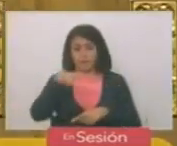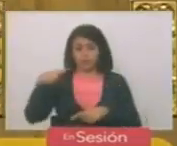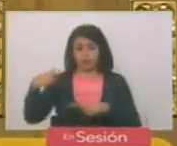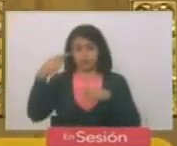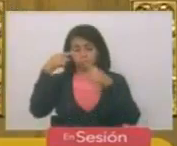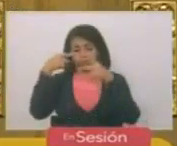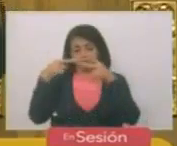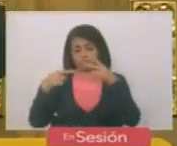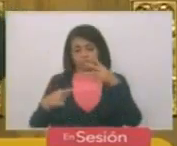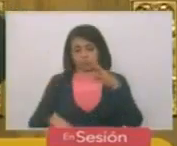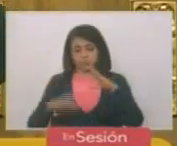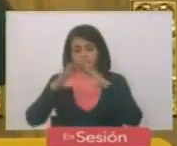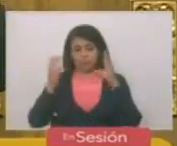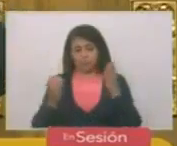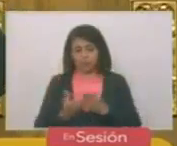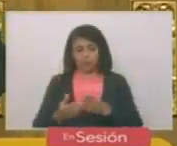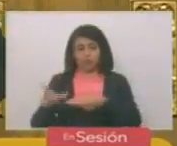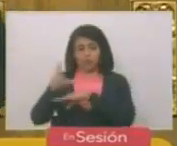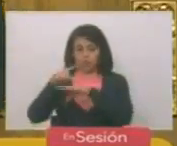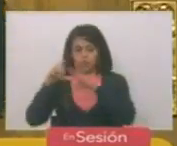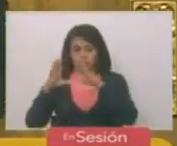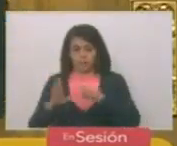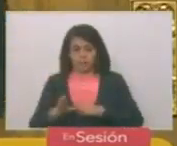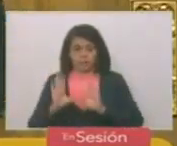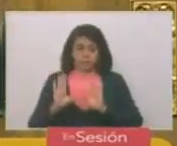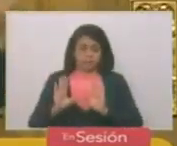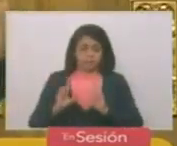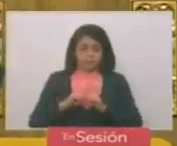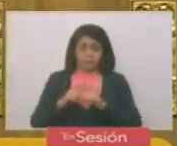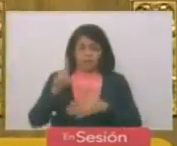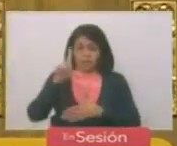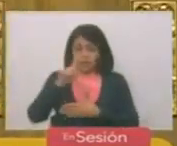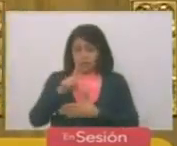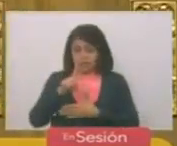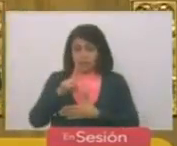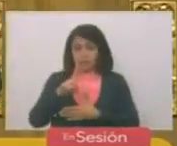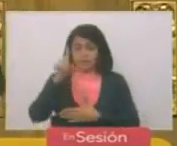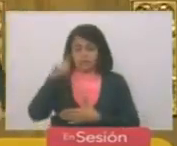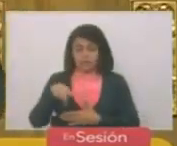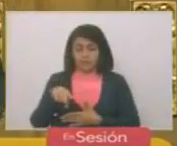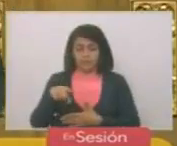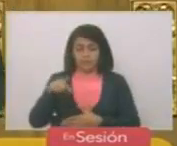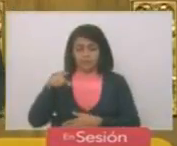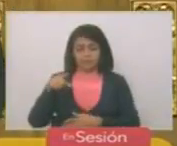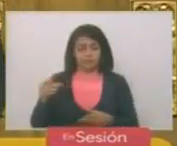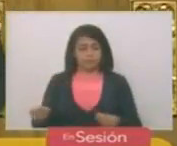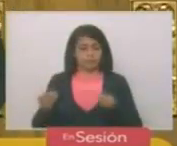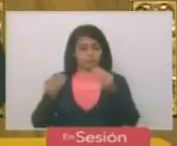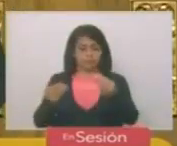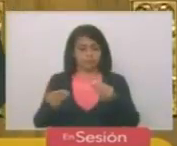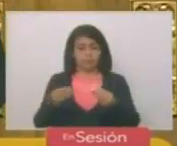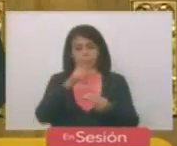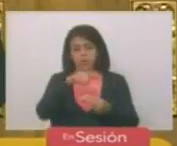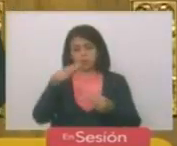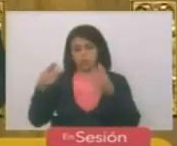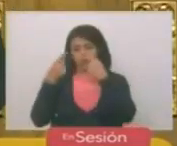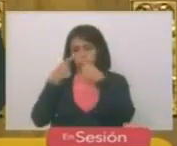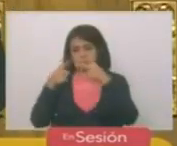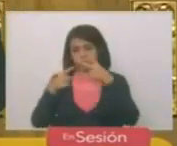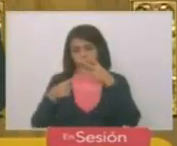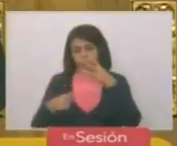del mundo, gubernamentales y no gubernamentales. Y en América Latina la han recibido diversas personas